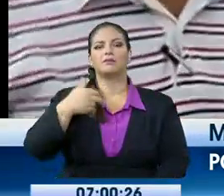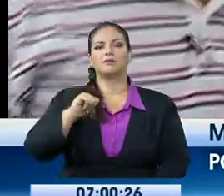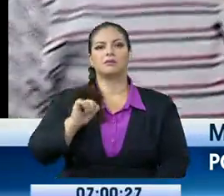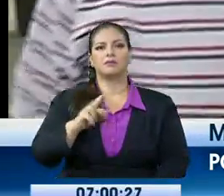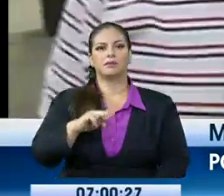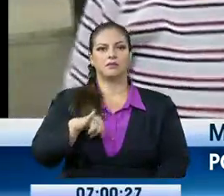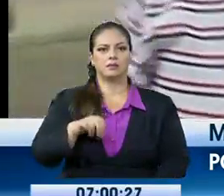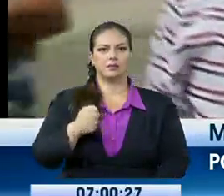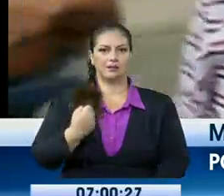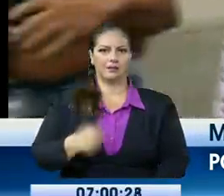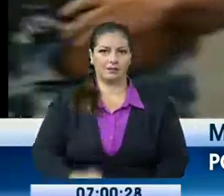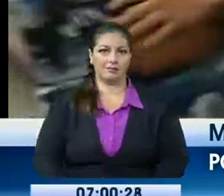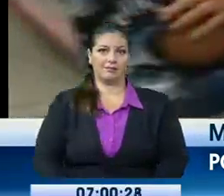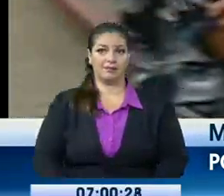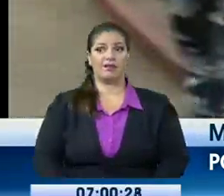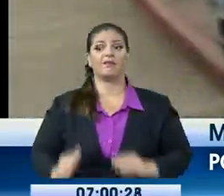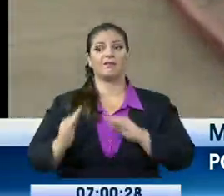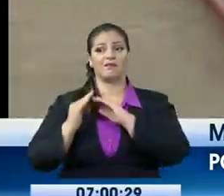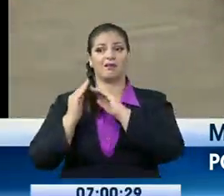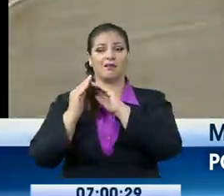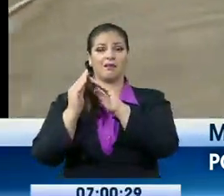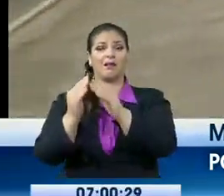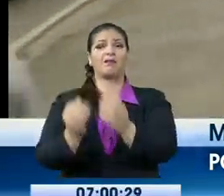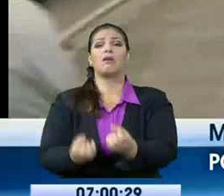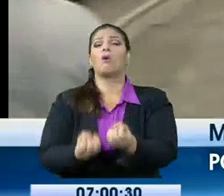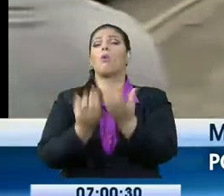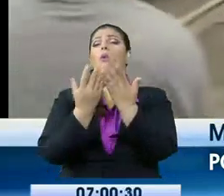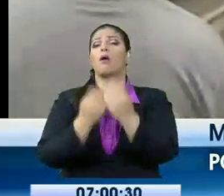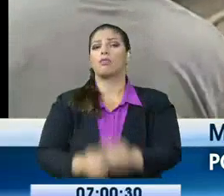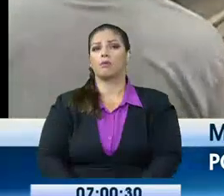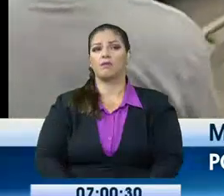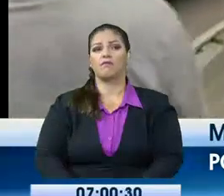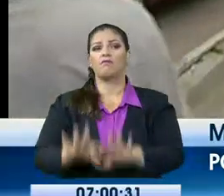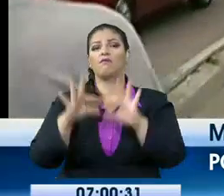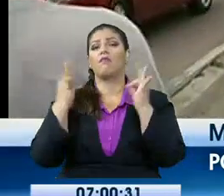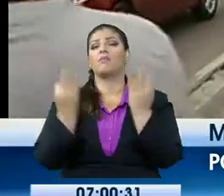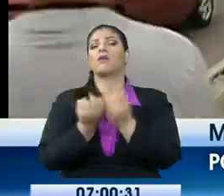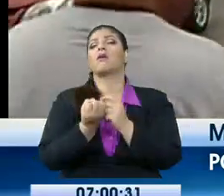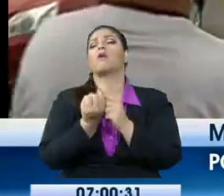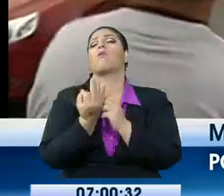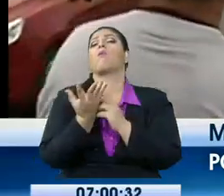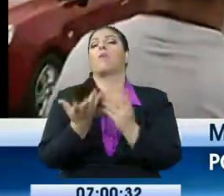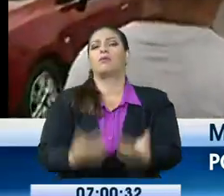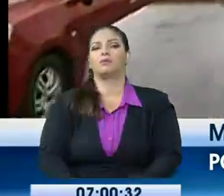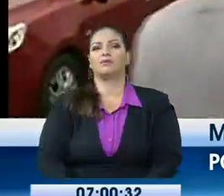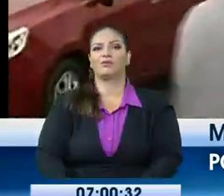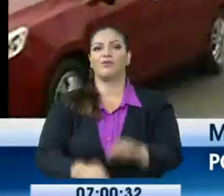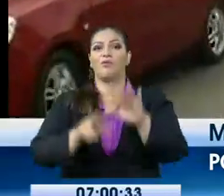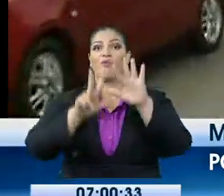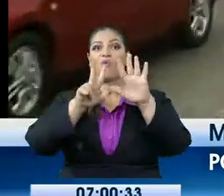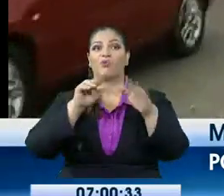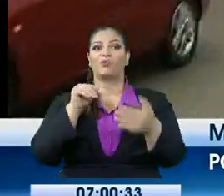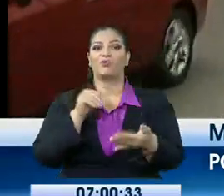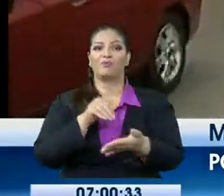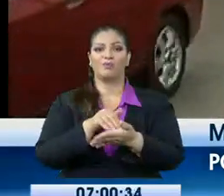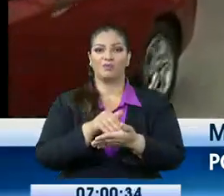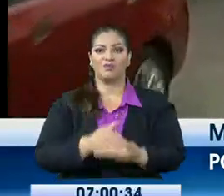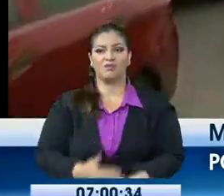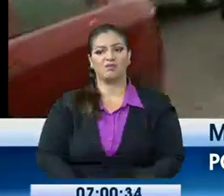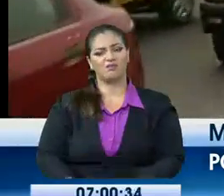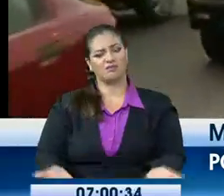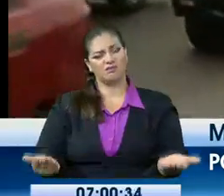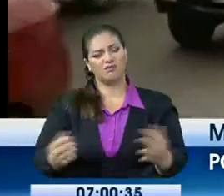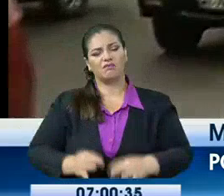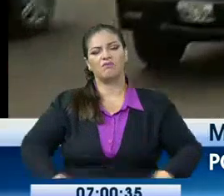3.000 viviendas, tenemos más de 8.000 familias que viven aquí. Y estamos con este inconveniente. Perfecto, entonces